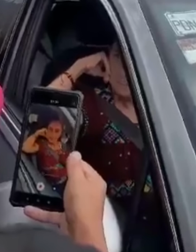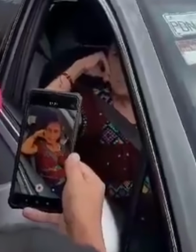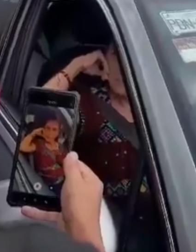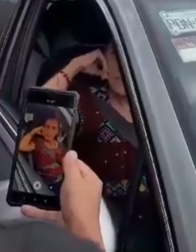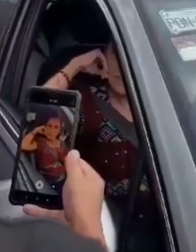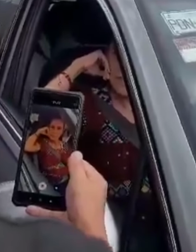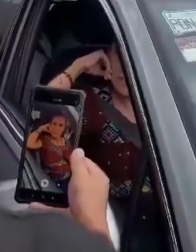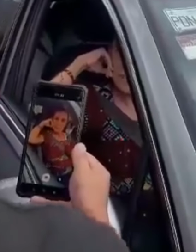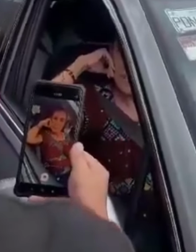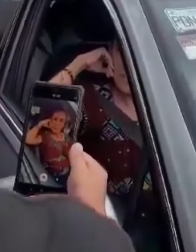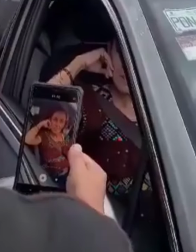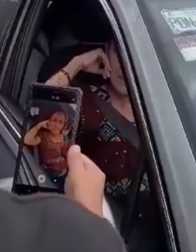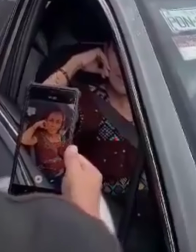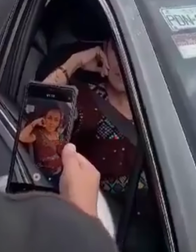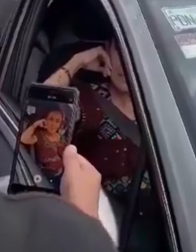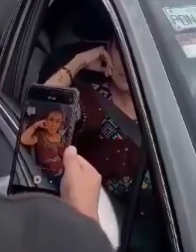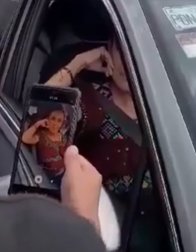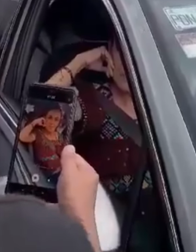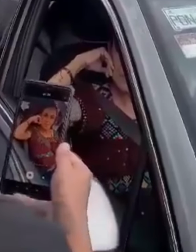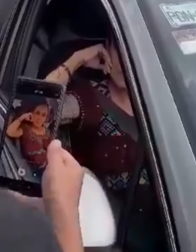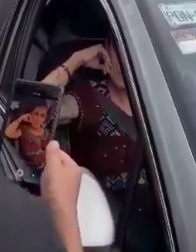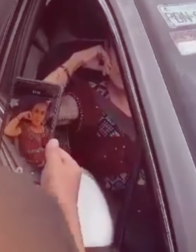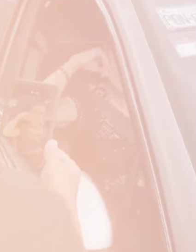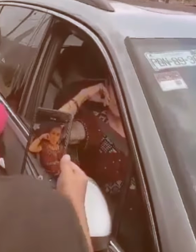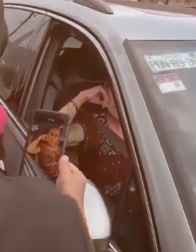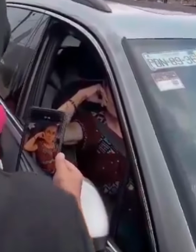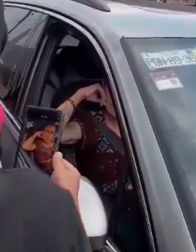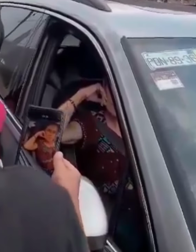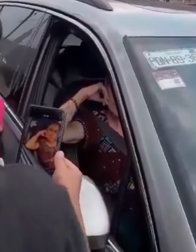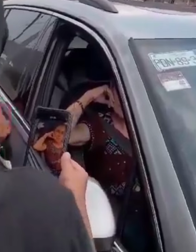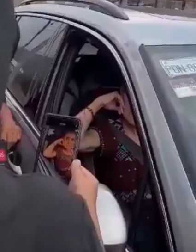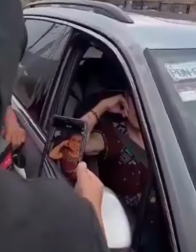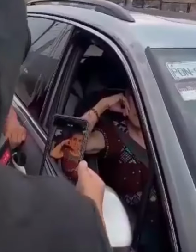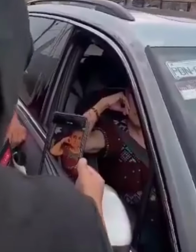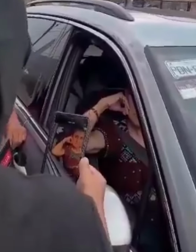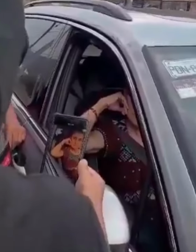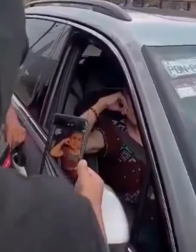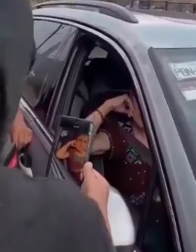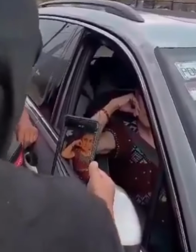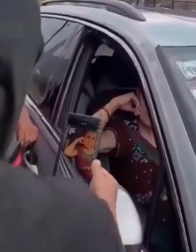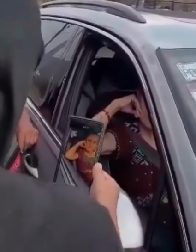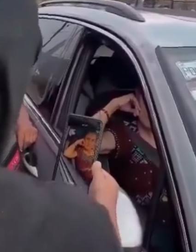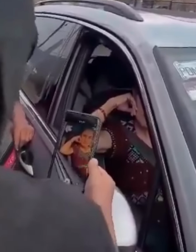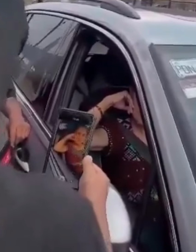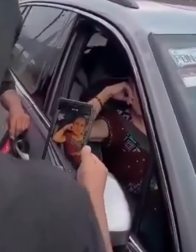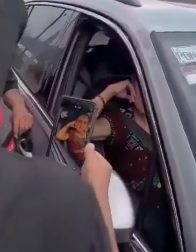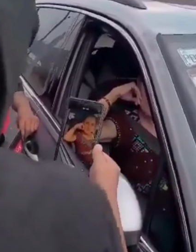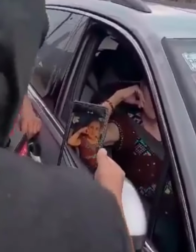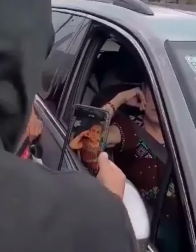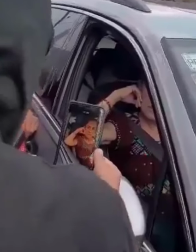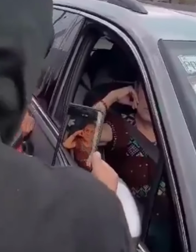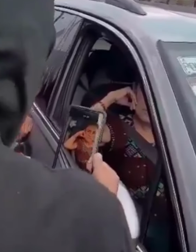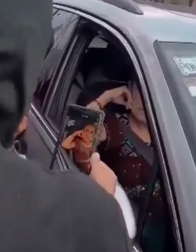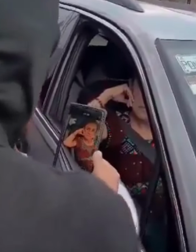Nueva Generación, el de Sinaloa y el de Chiapas, Guatemala. La verdad se siente en el corazón la impotencia. Y siente uno como